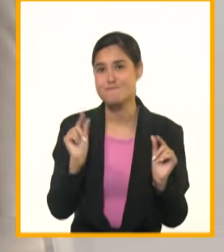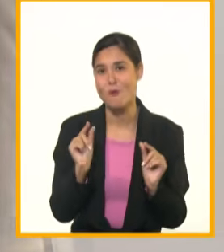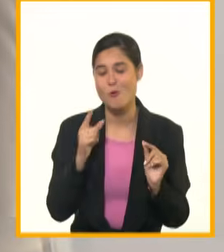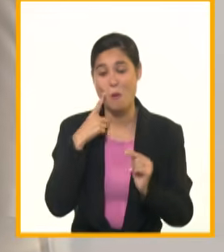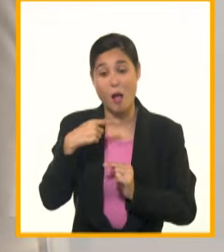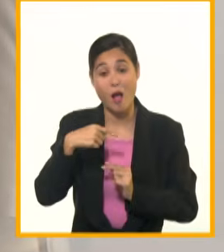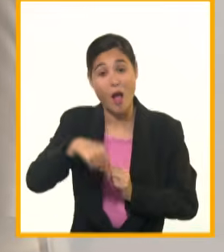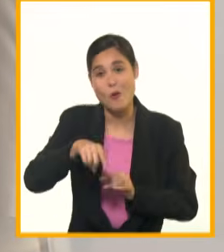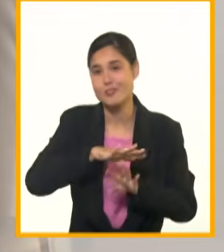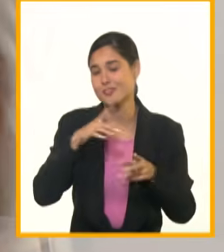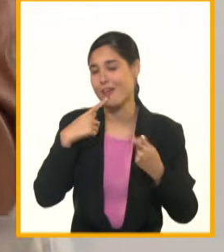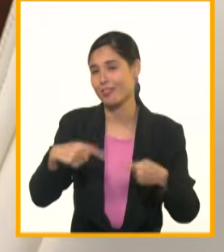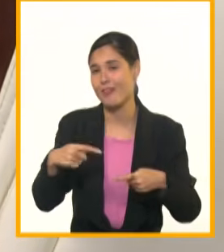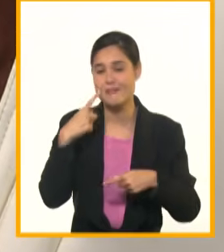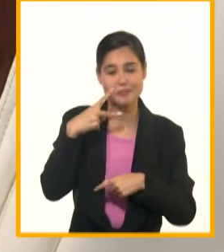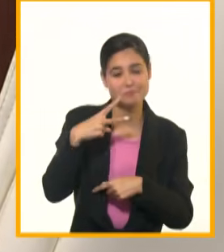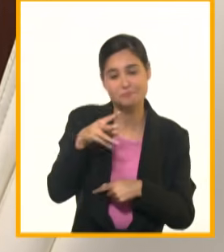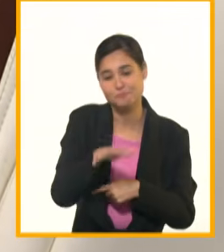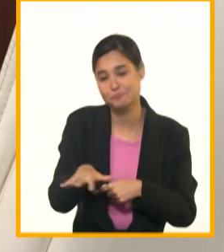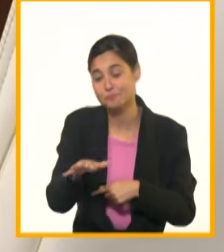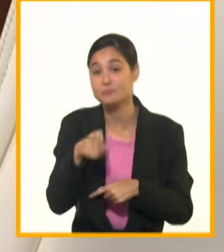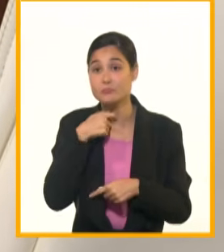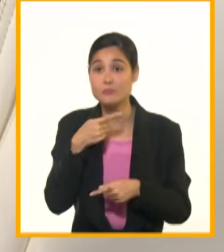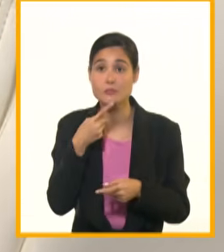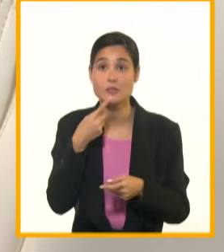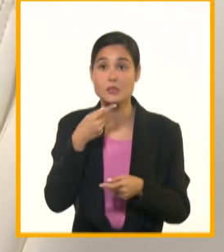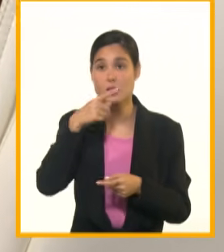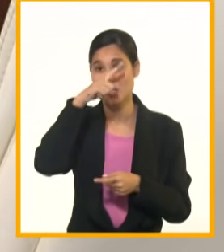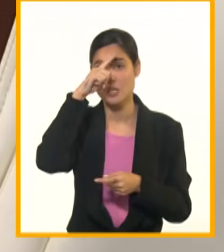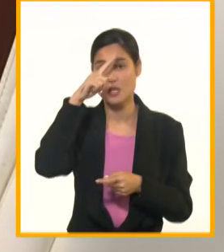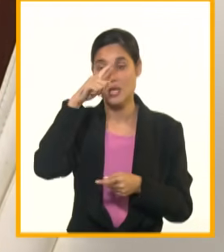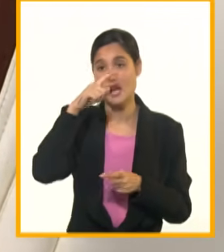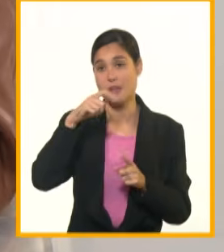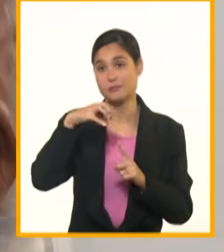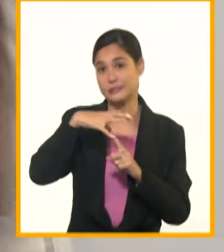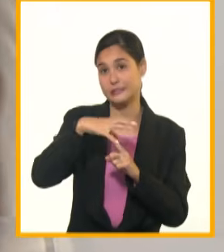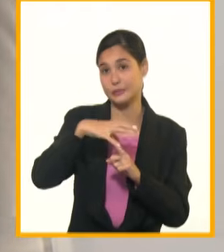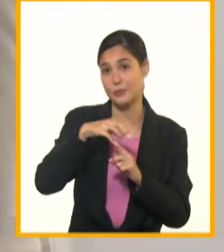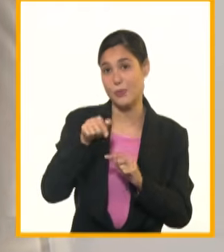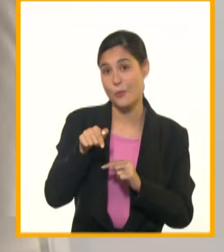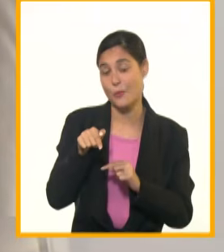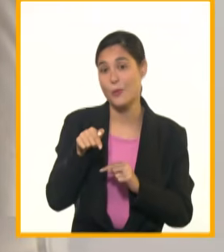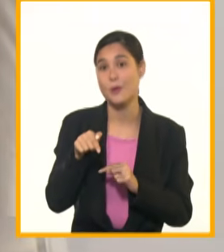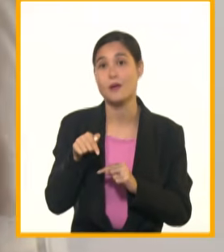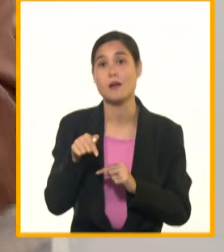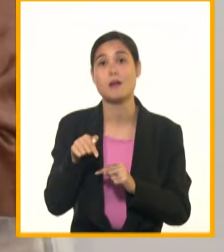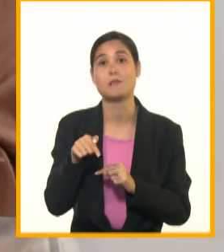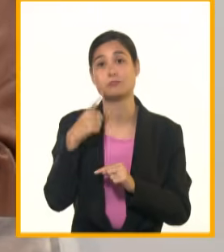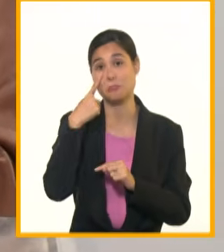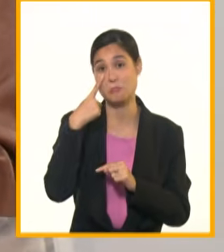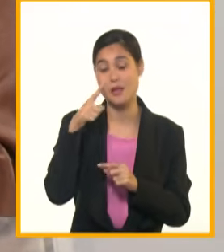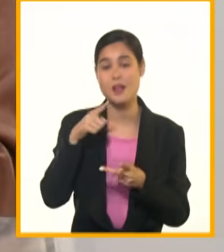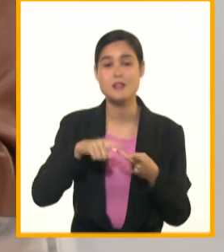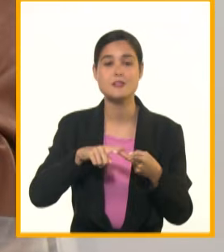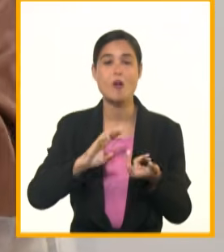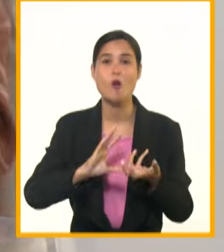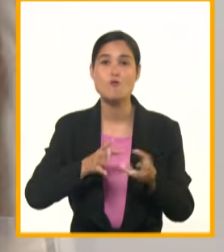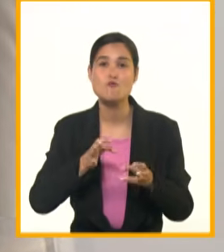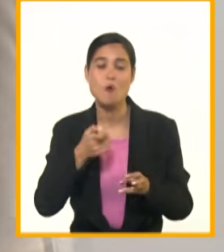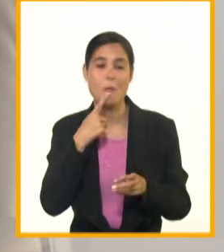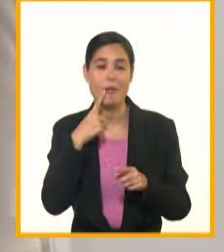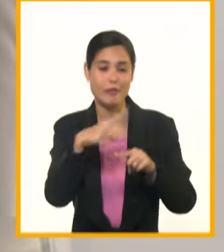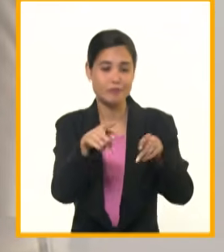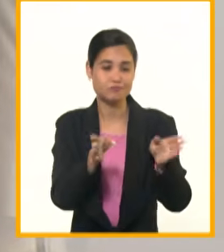Pero incluso en los granos, en la zona de San Cristóbal y Candelaria, sistemas de canales, de riegos, en